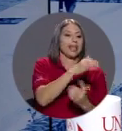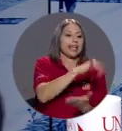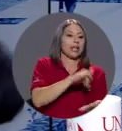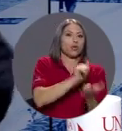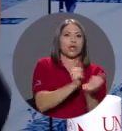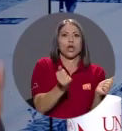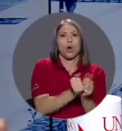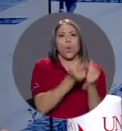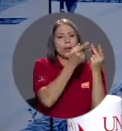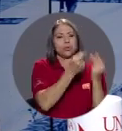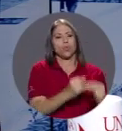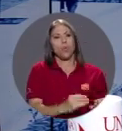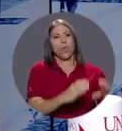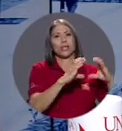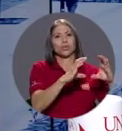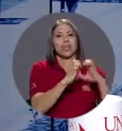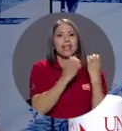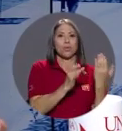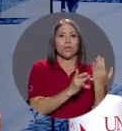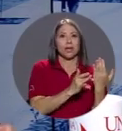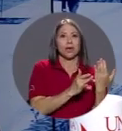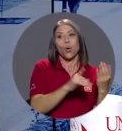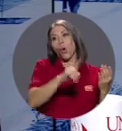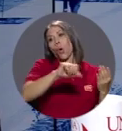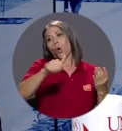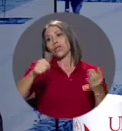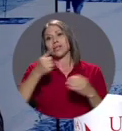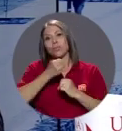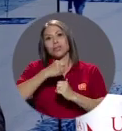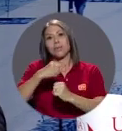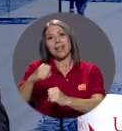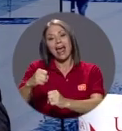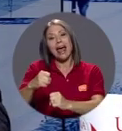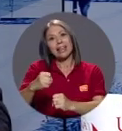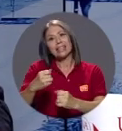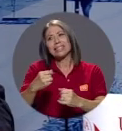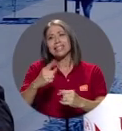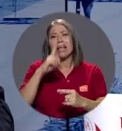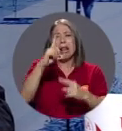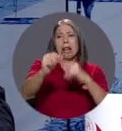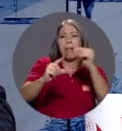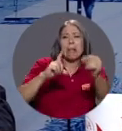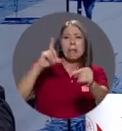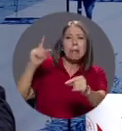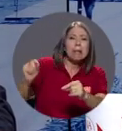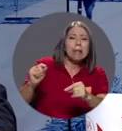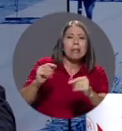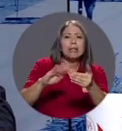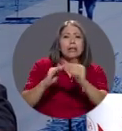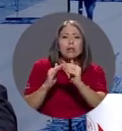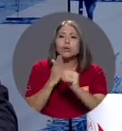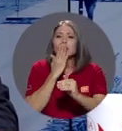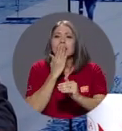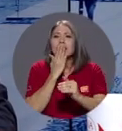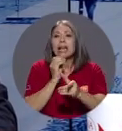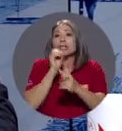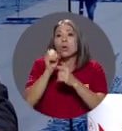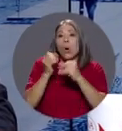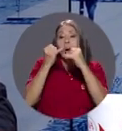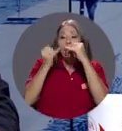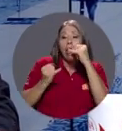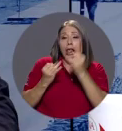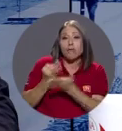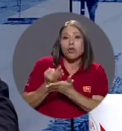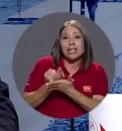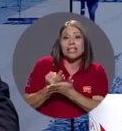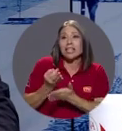José con todo su presupuesto y su equipo técnico. También hay municipalidades con las cuales nosotros trabajamos allá en territorios indígenas o en